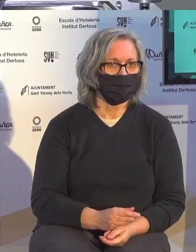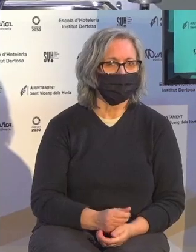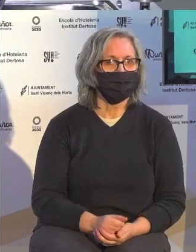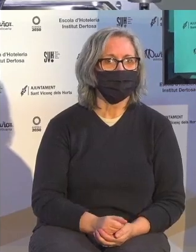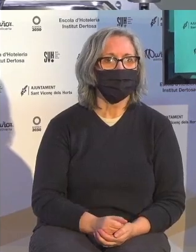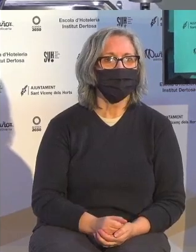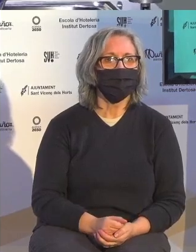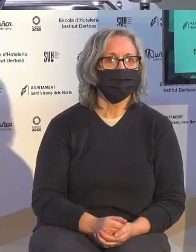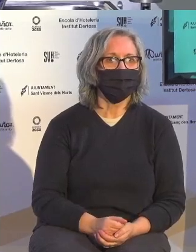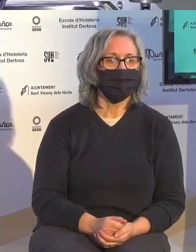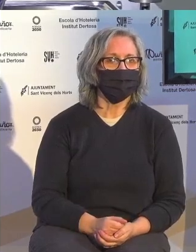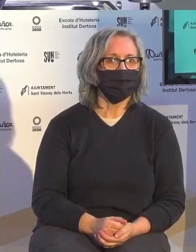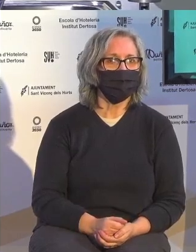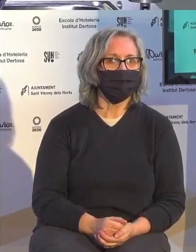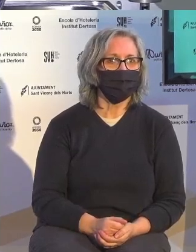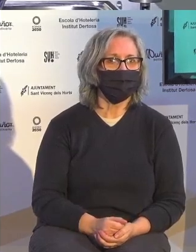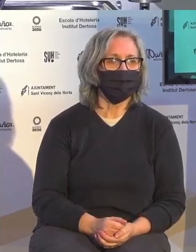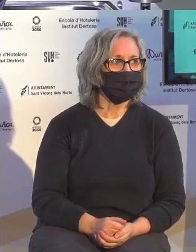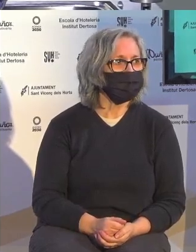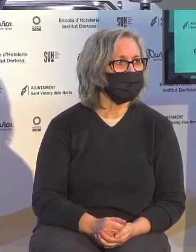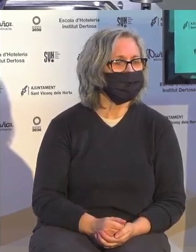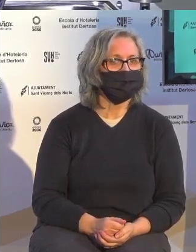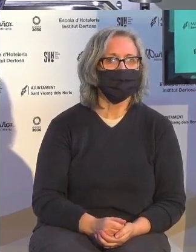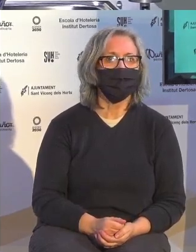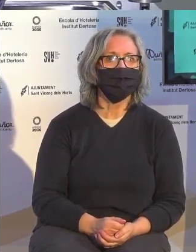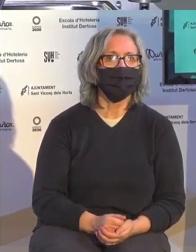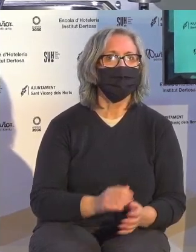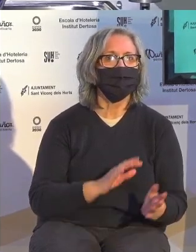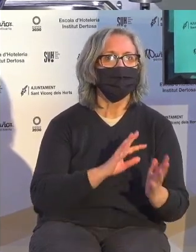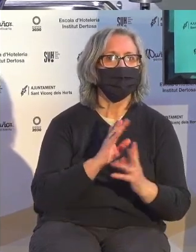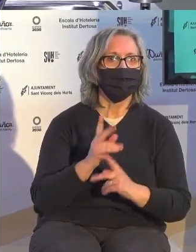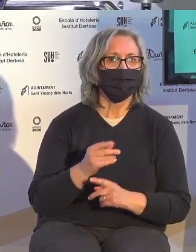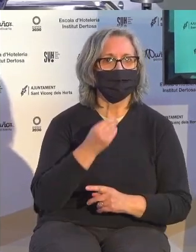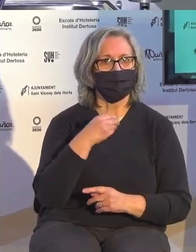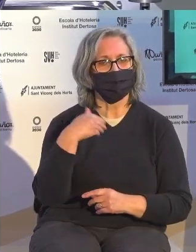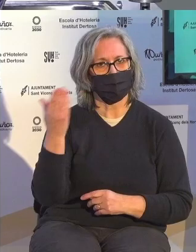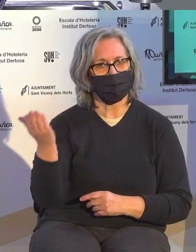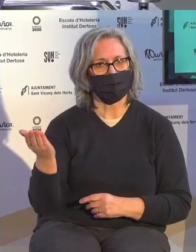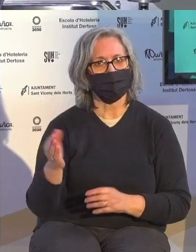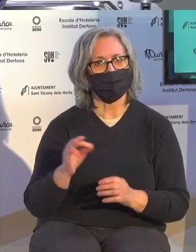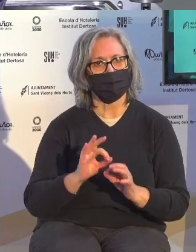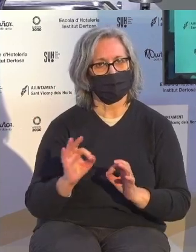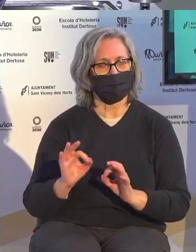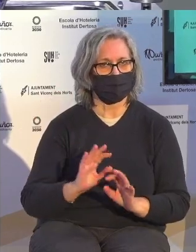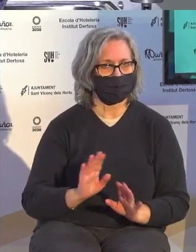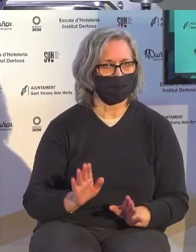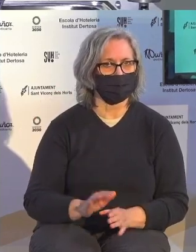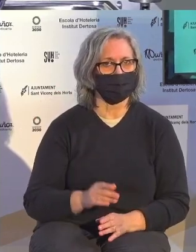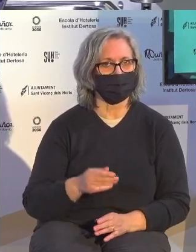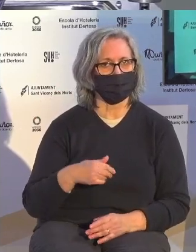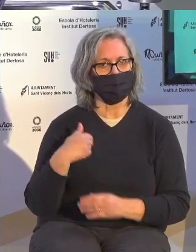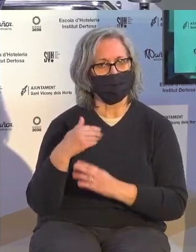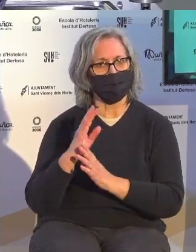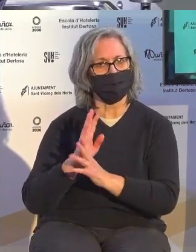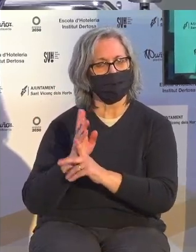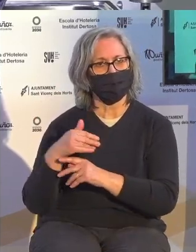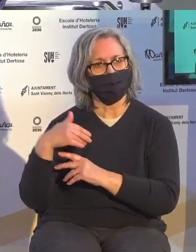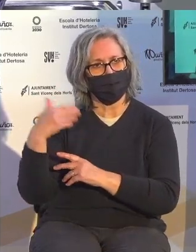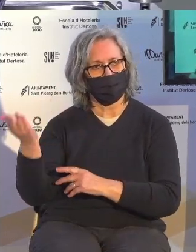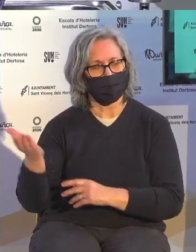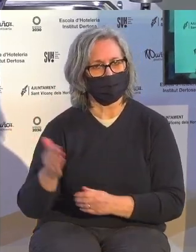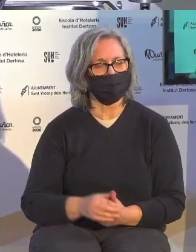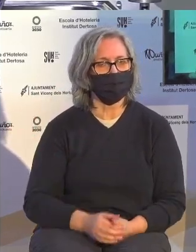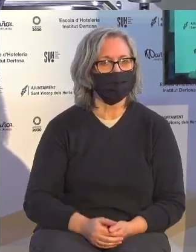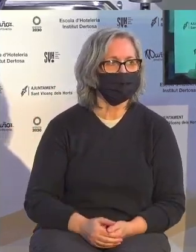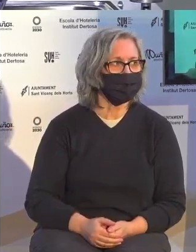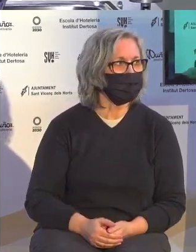si vamos a venir entonces al comer creo que estamos casi listos con eso aquí atrás espero que